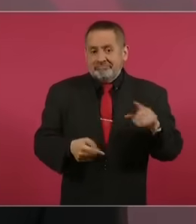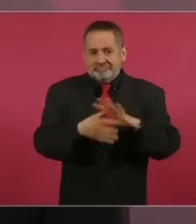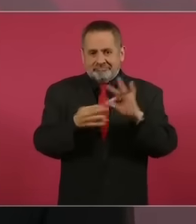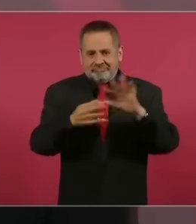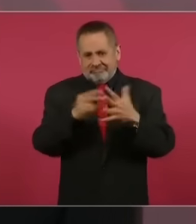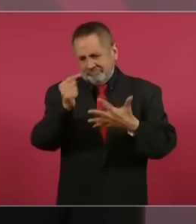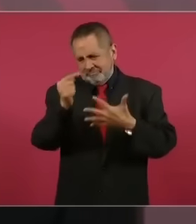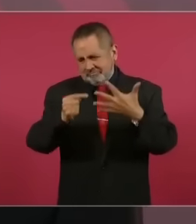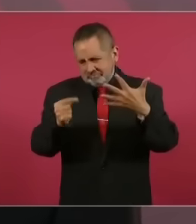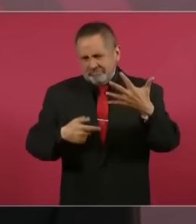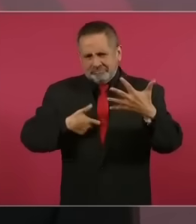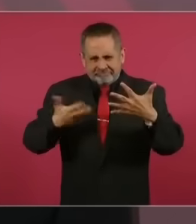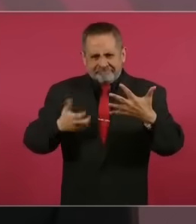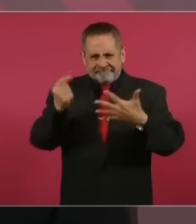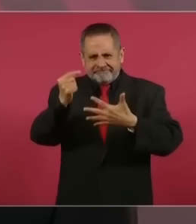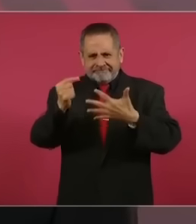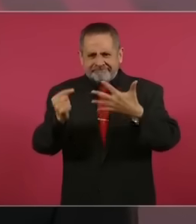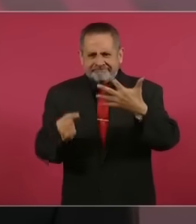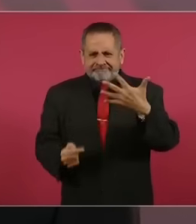qué fue lo que hicieron.